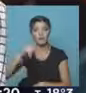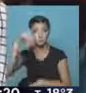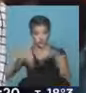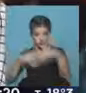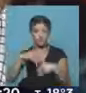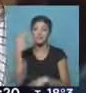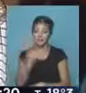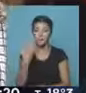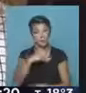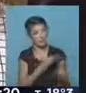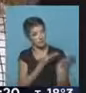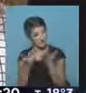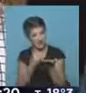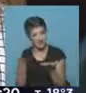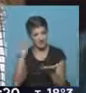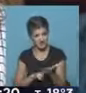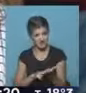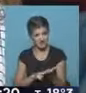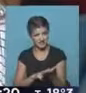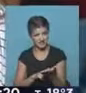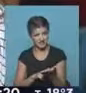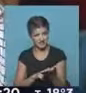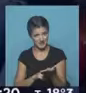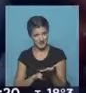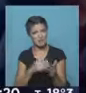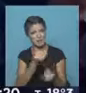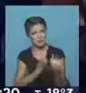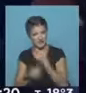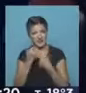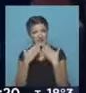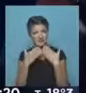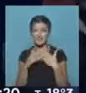Seguramente vamos a estar invitándote próximamente para que nos vuelvas a acompañar. Carlos, gracias. Encantado.